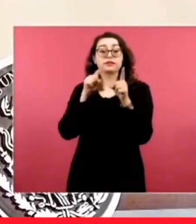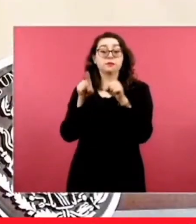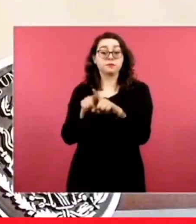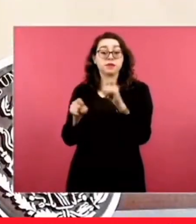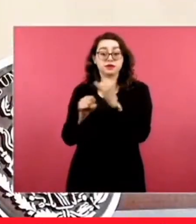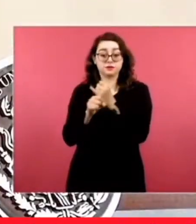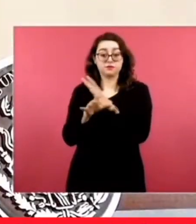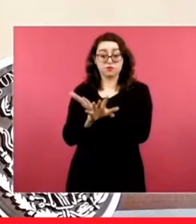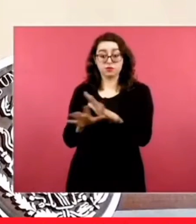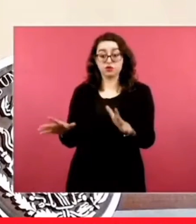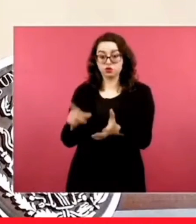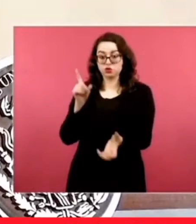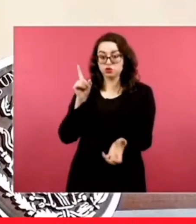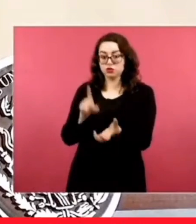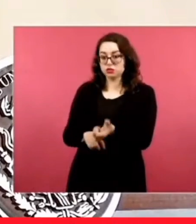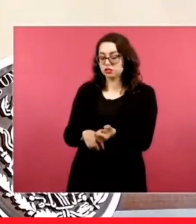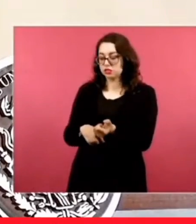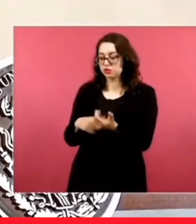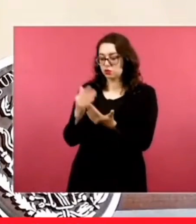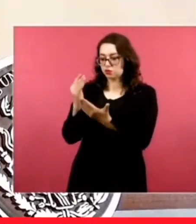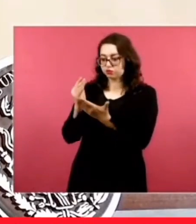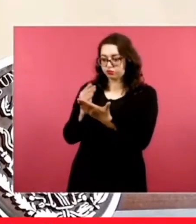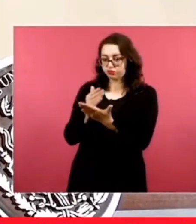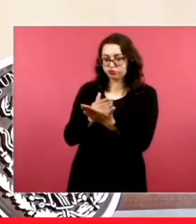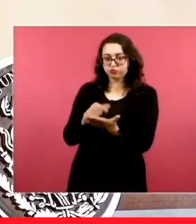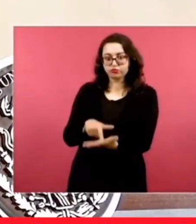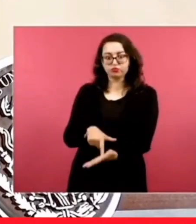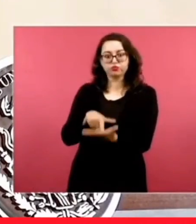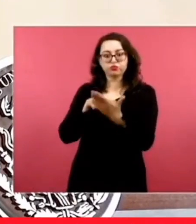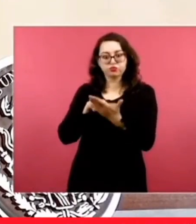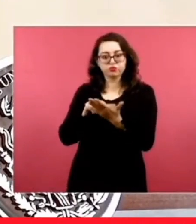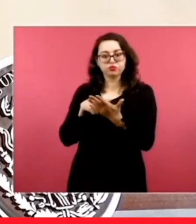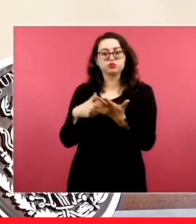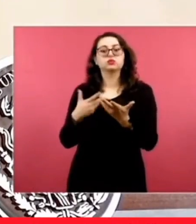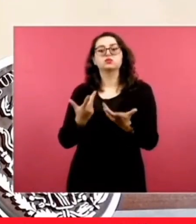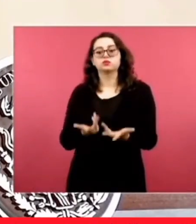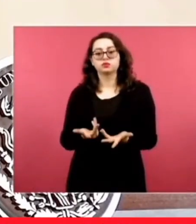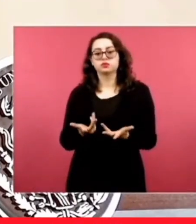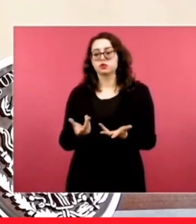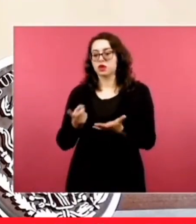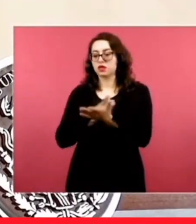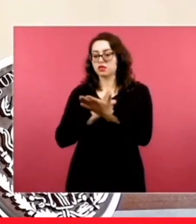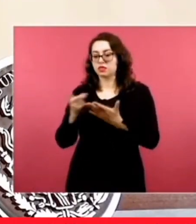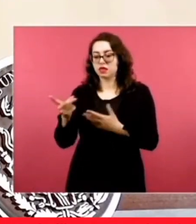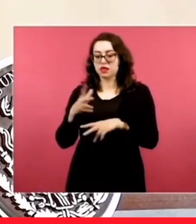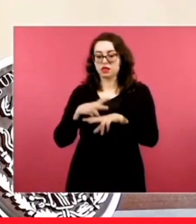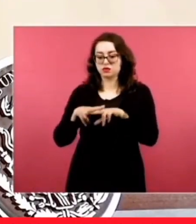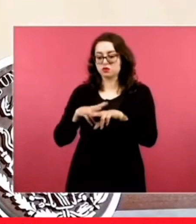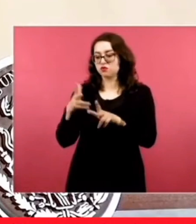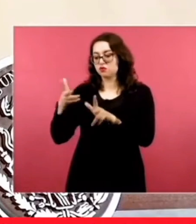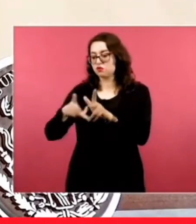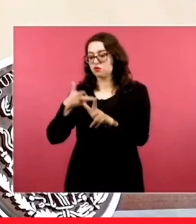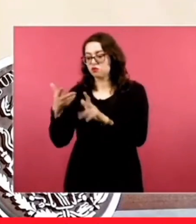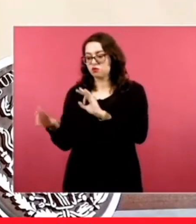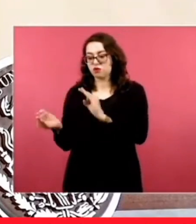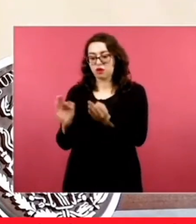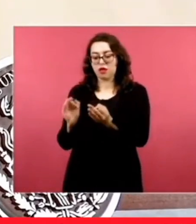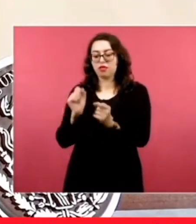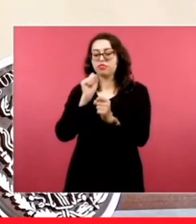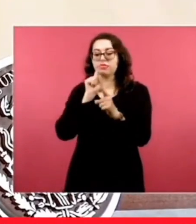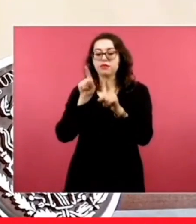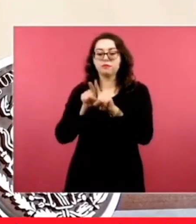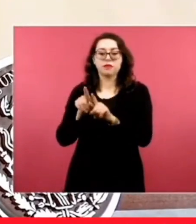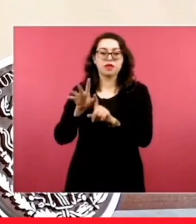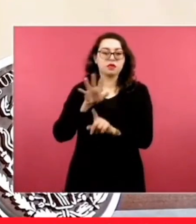va surgiendo de la mano de las obras, no solo en los derechos de vía, sino también en las